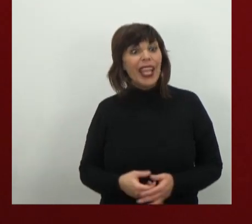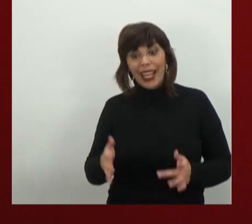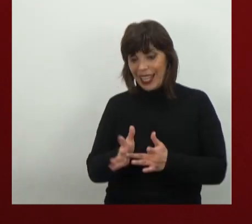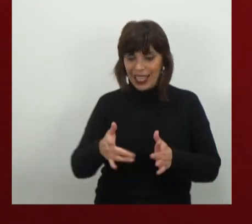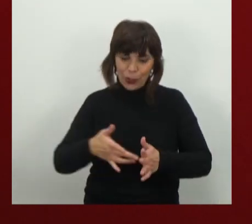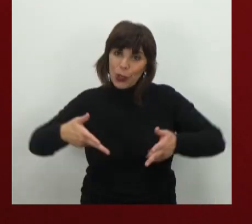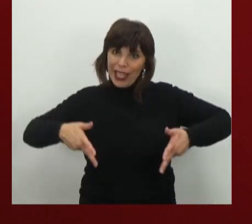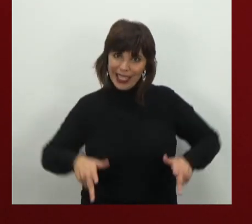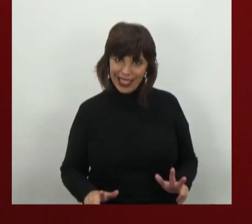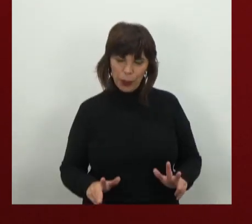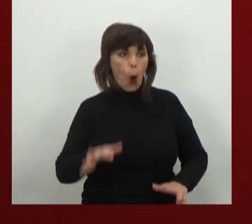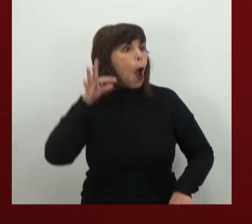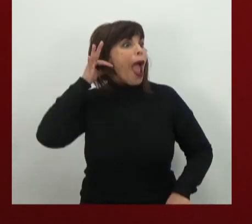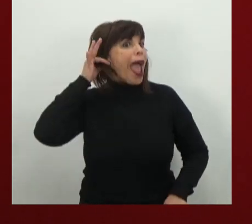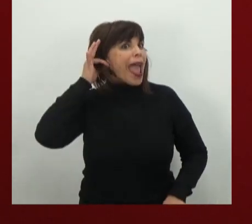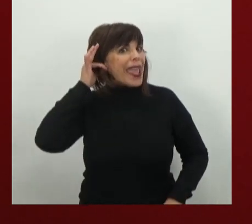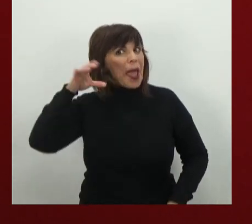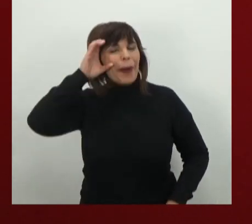Jesús, oía su palabra.